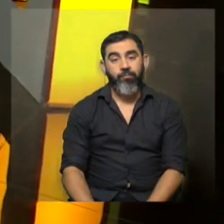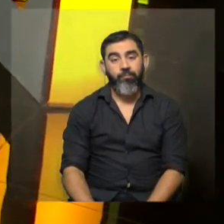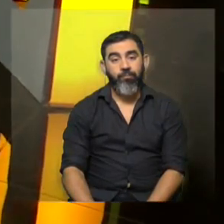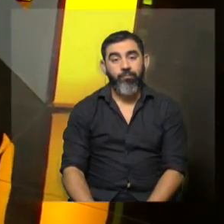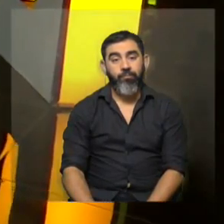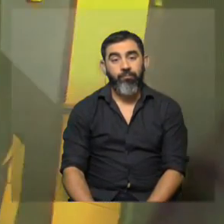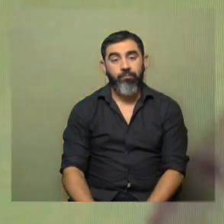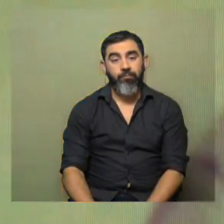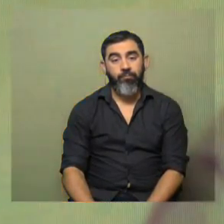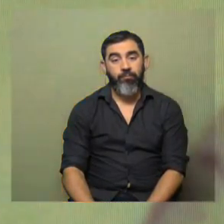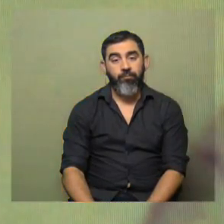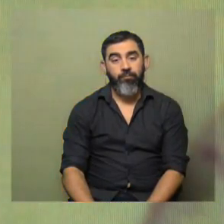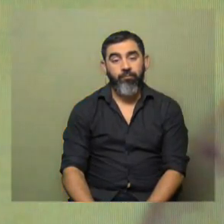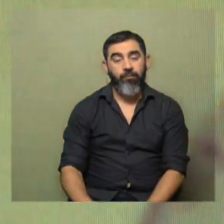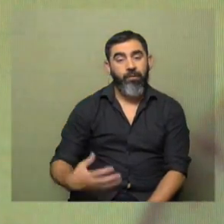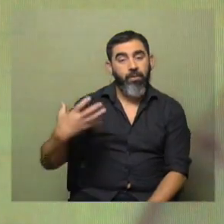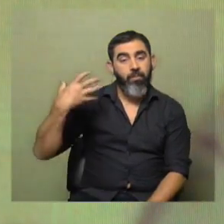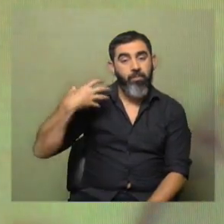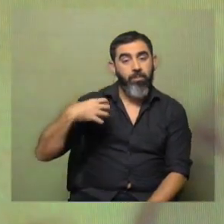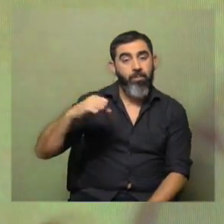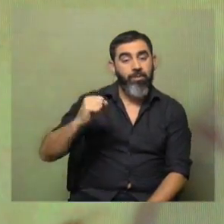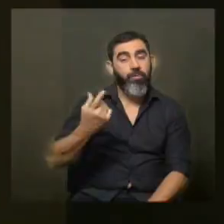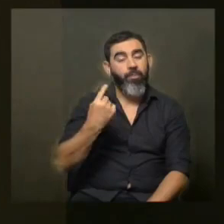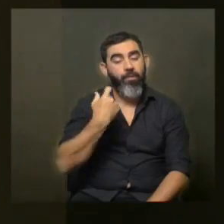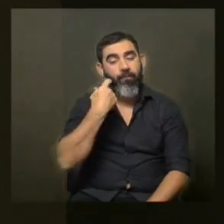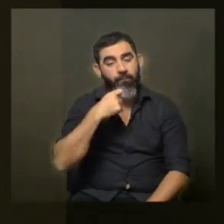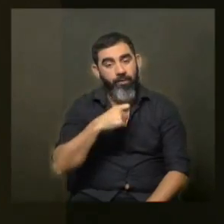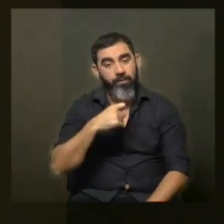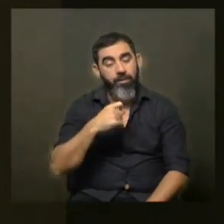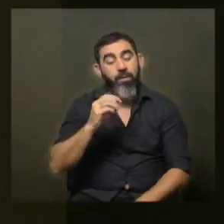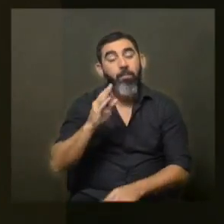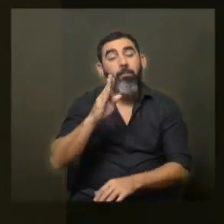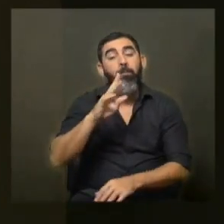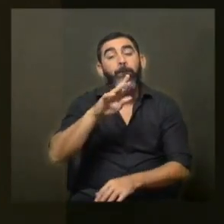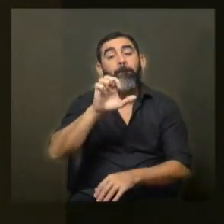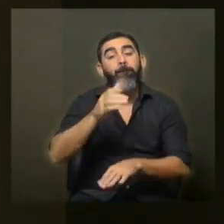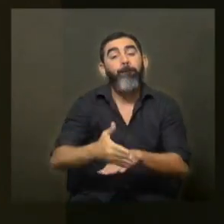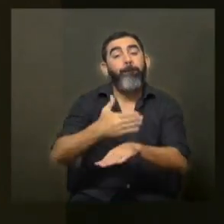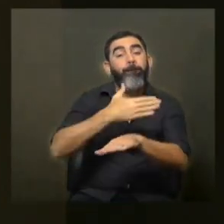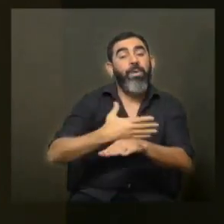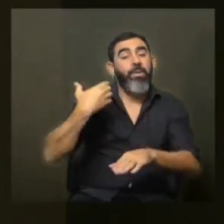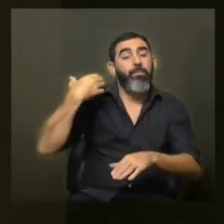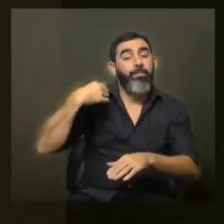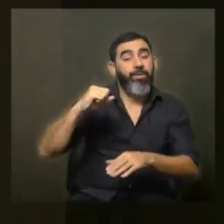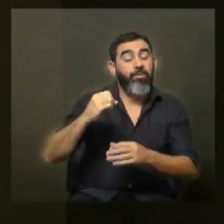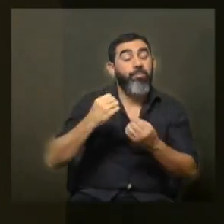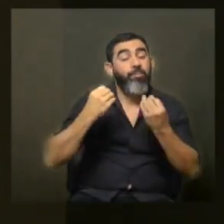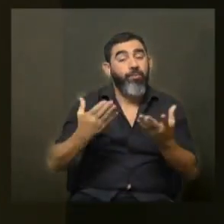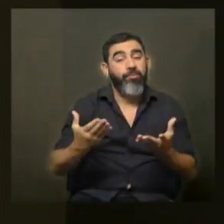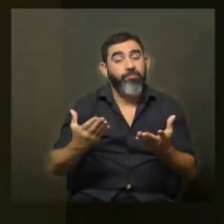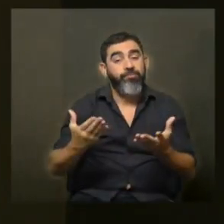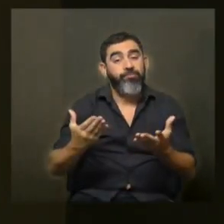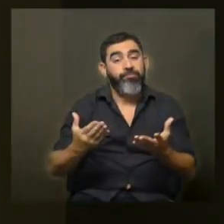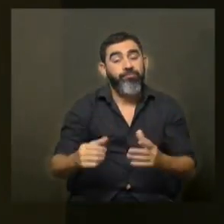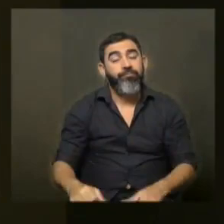Nos vamos arrimando al mito, pero todavía falta un poquito, Daniela. Sí, vamos a hacer un premito ahora. Está bien. Porque en realidad, bueno,